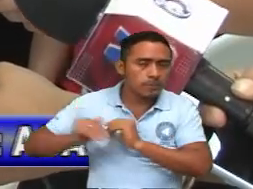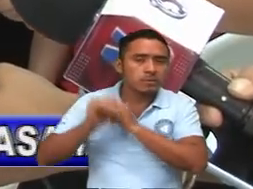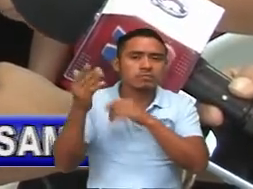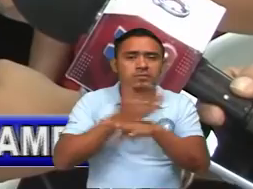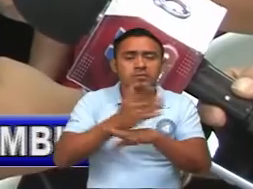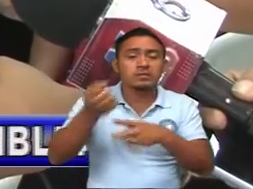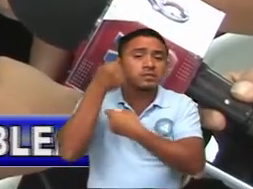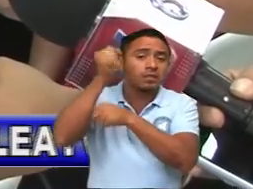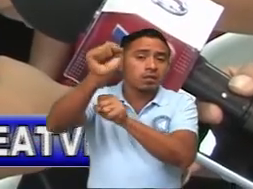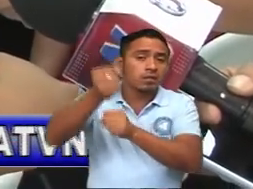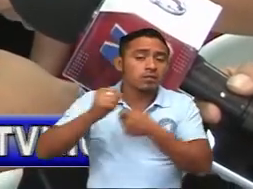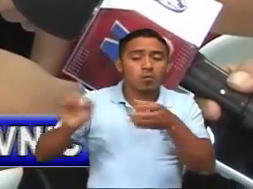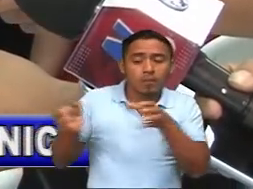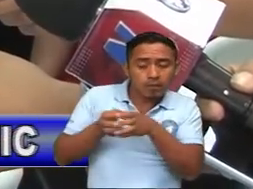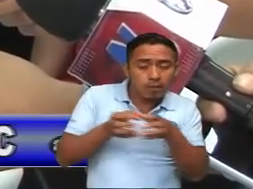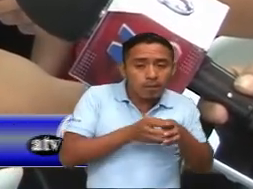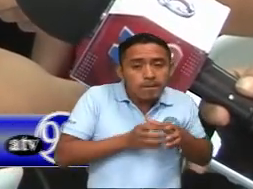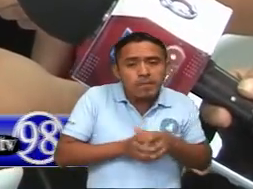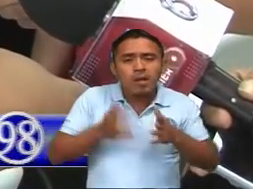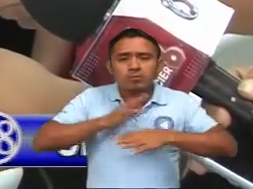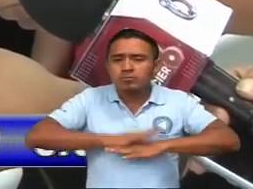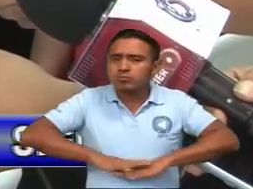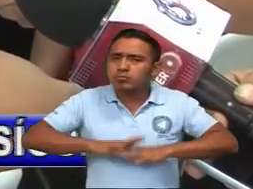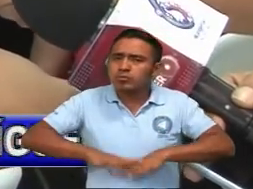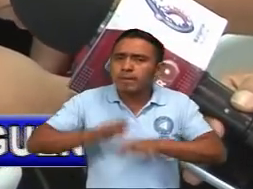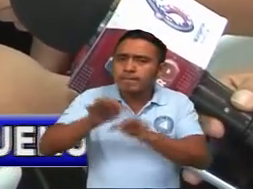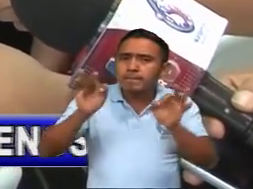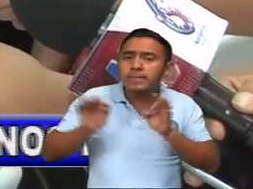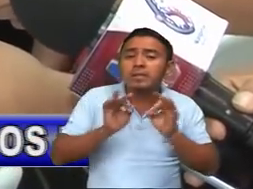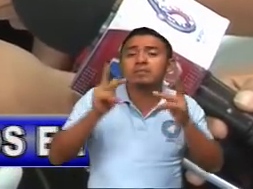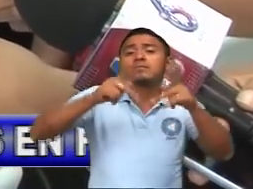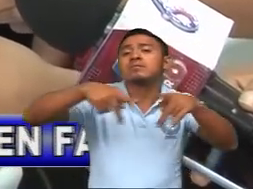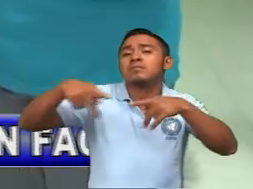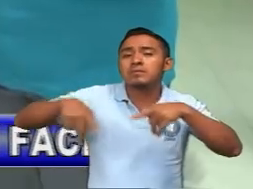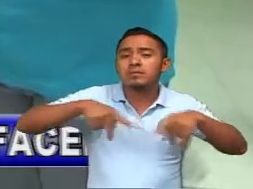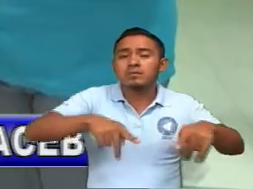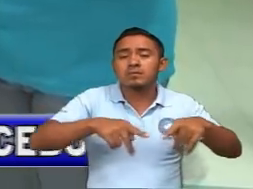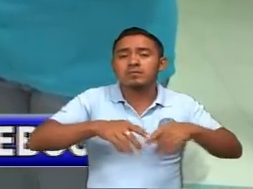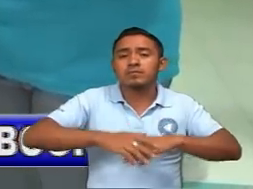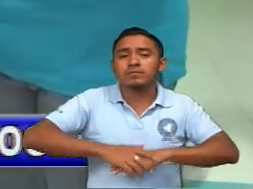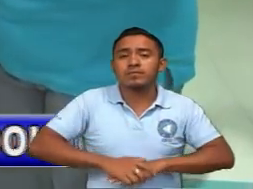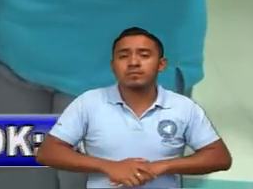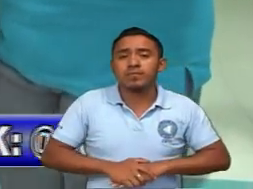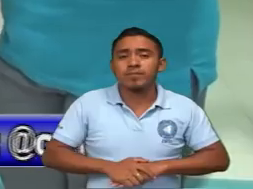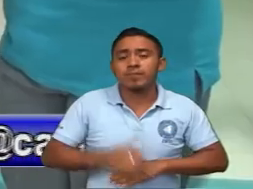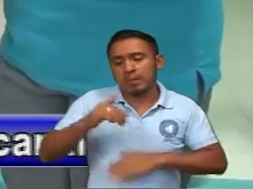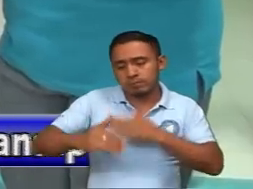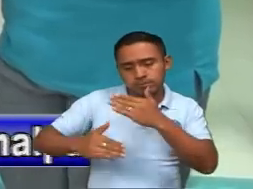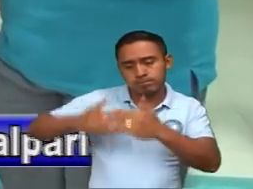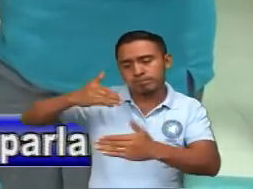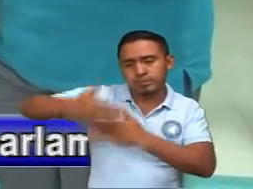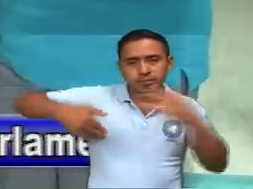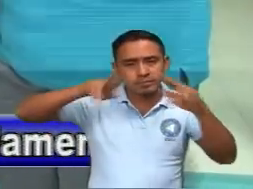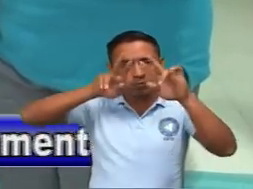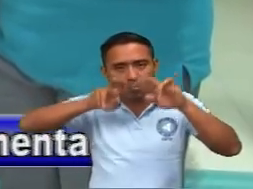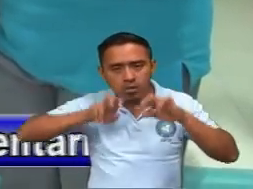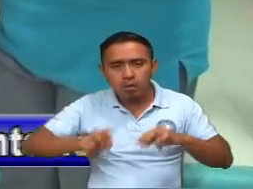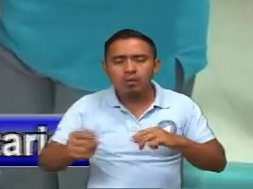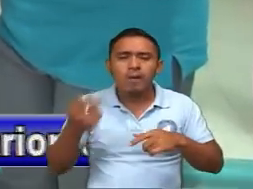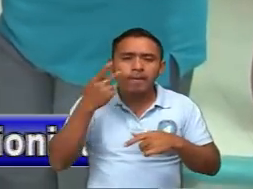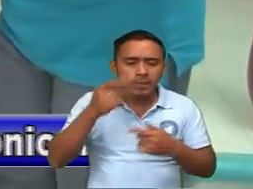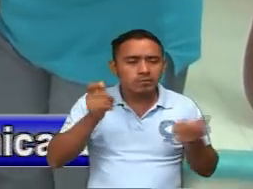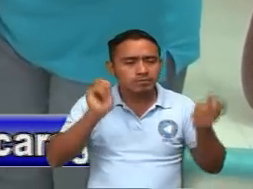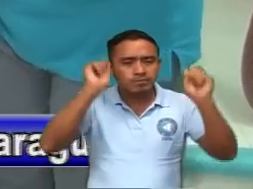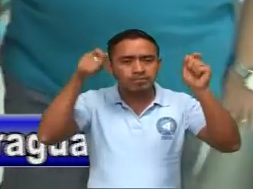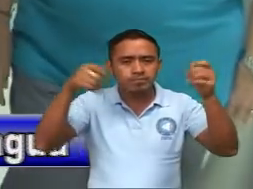líderes comunitarios, llevando tranquilidad y paz a toda la población. En el proceso evaluativo, se hizo